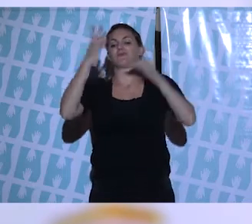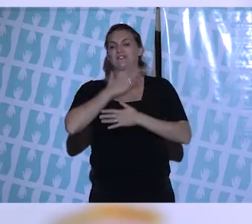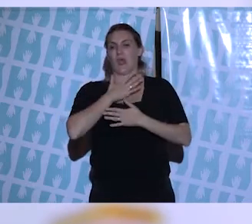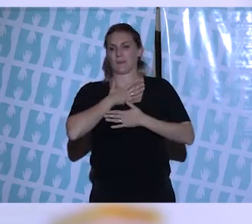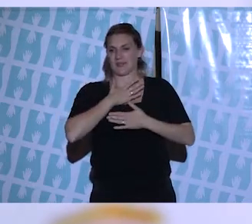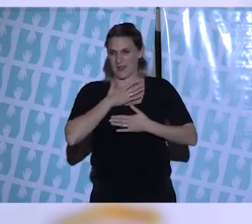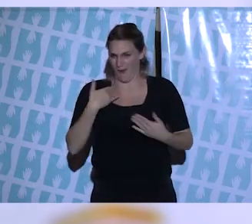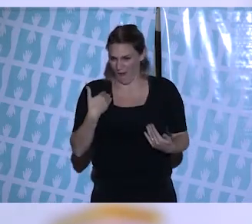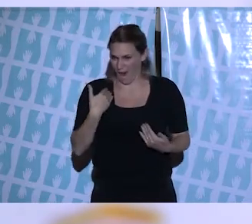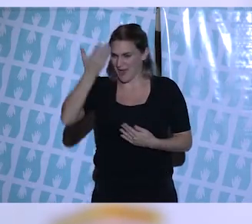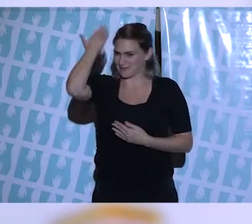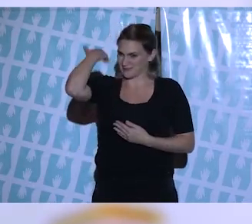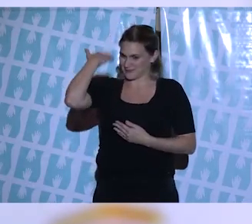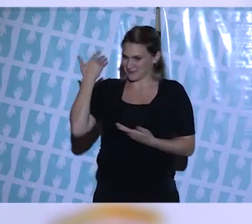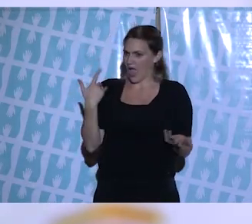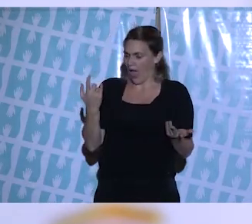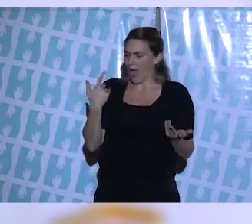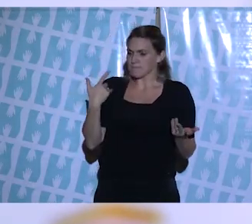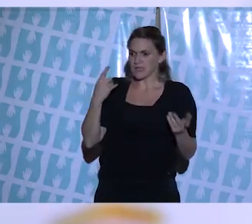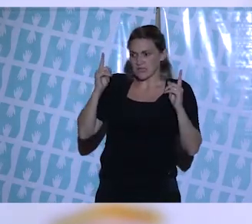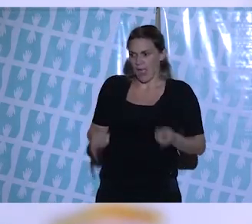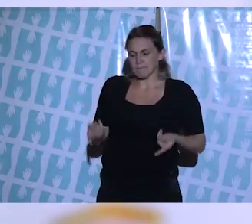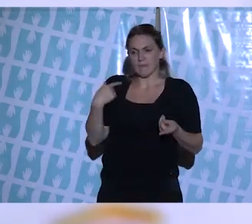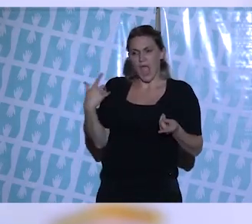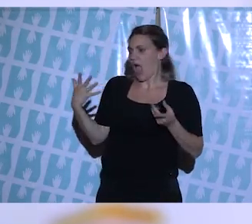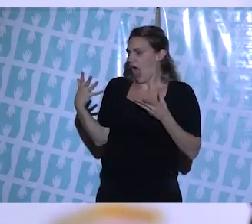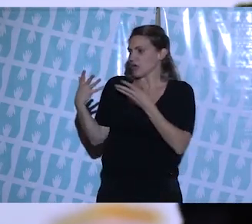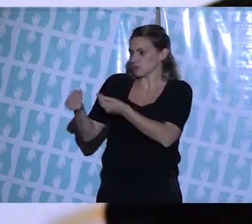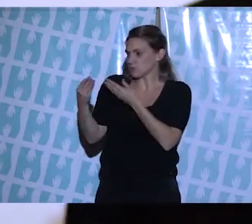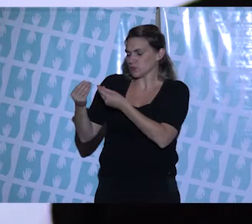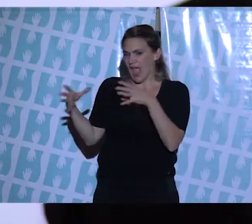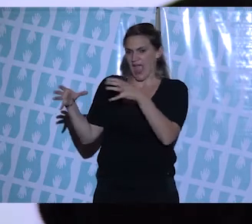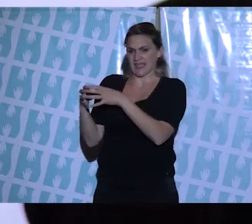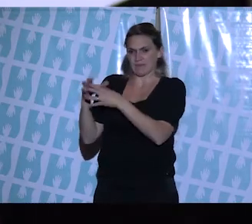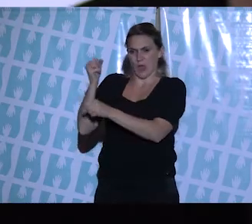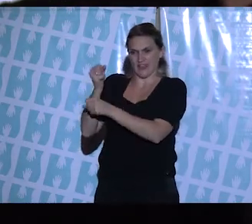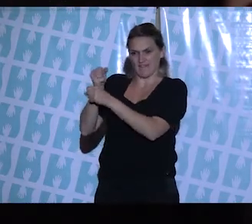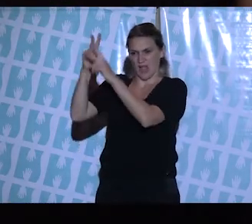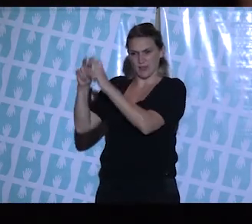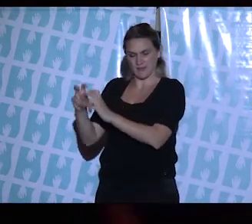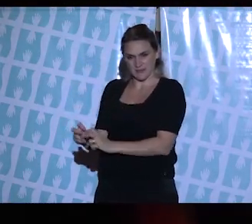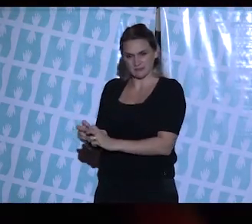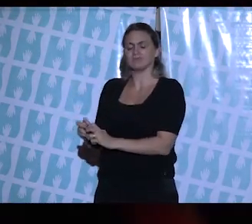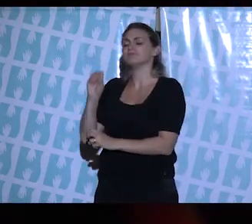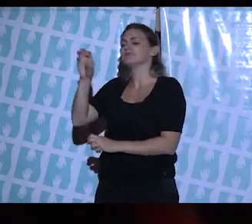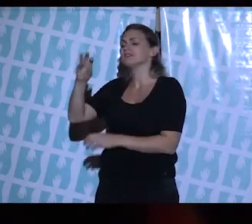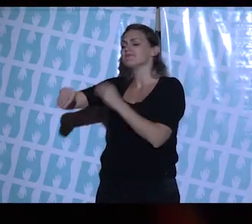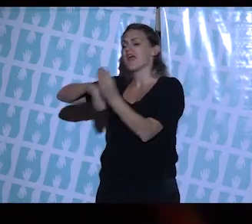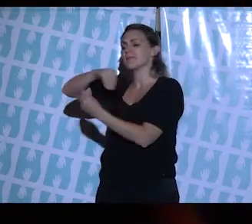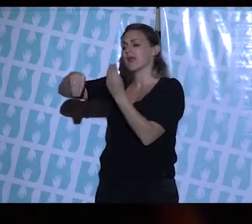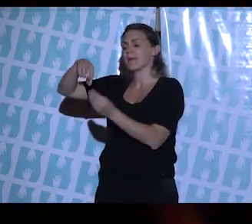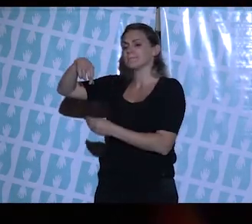mí me tocó participar en esa búsqueda porque había una serie de familias que se llama el pedigree